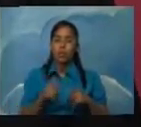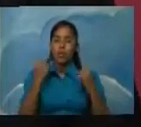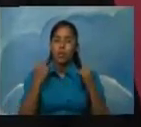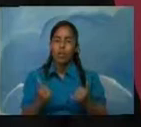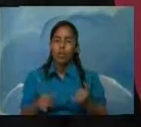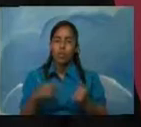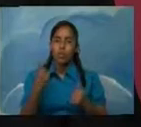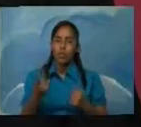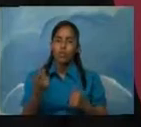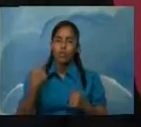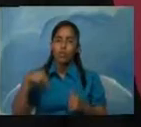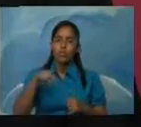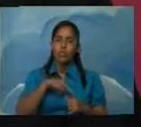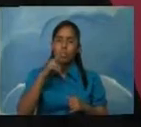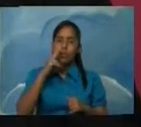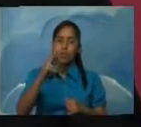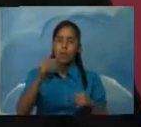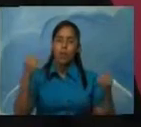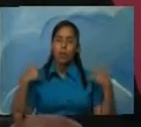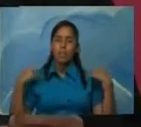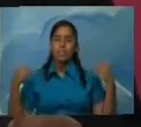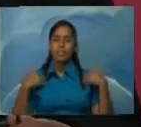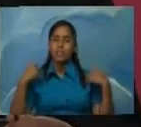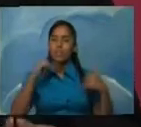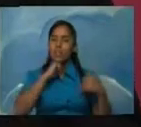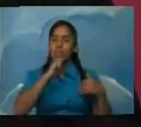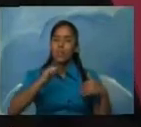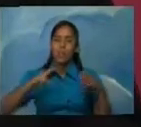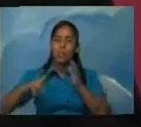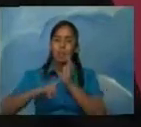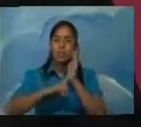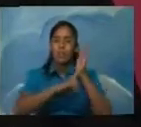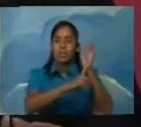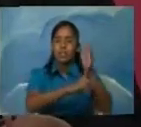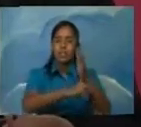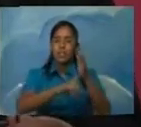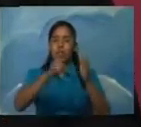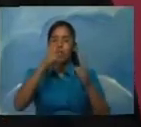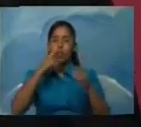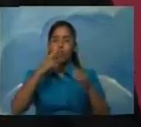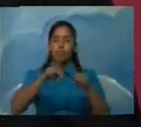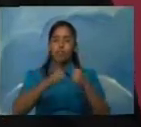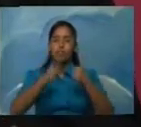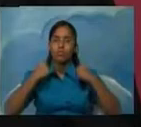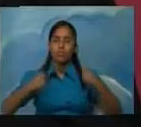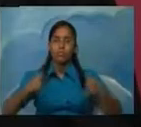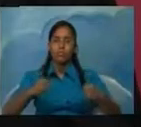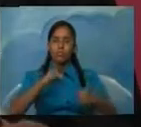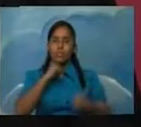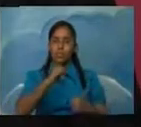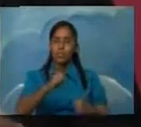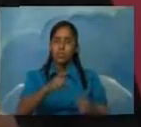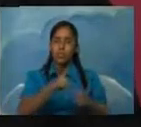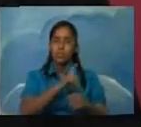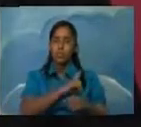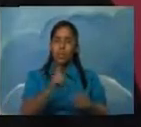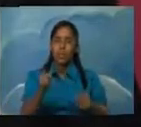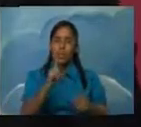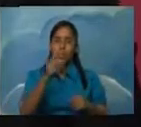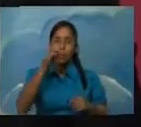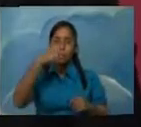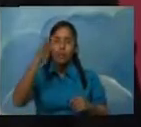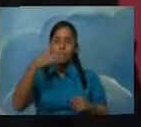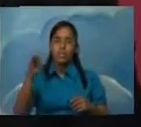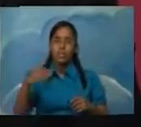cuando nosotros vemos que el sacrificio es presentado con levadura, es un tipo de las imperfecciones que tiene